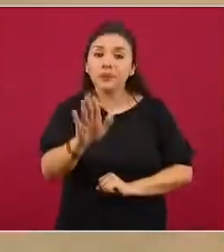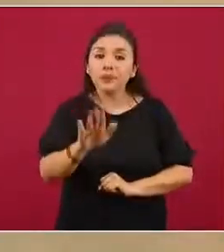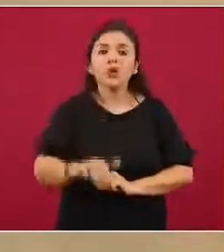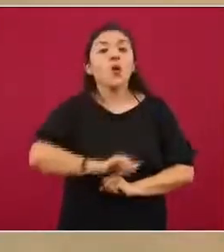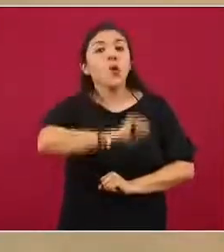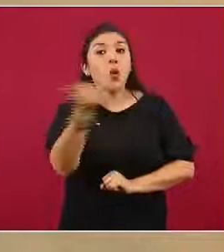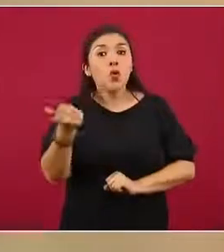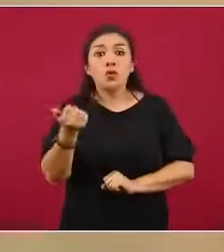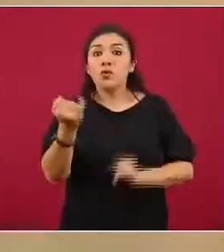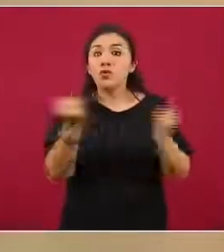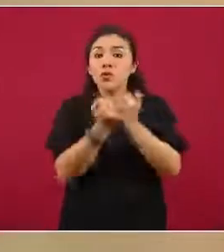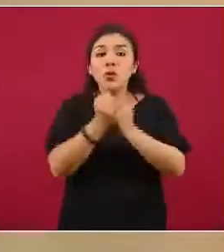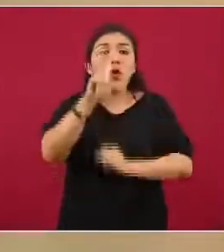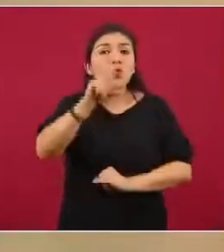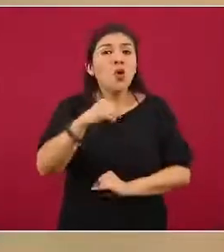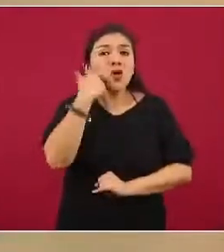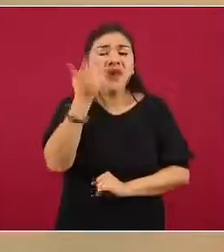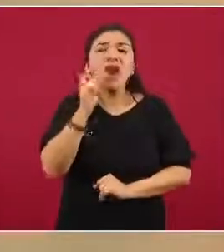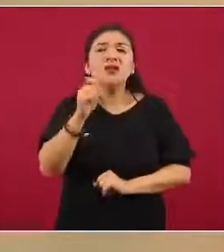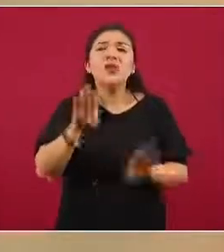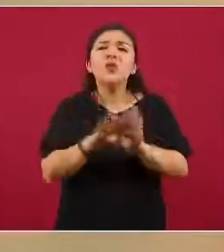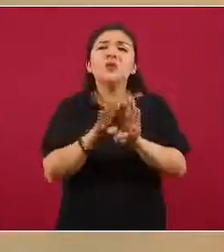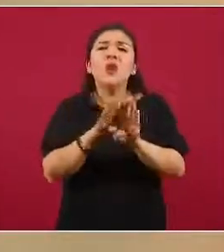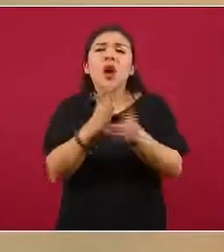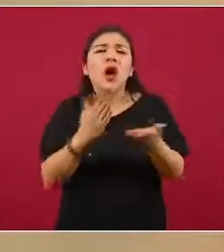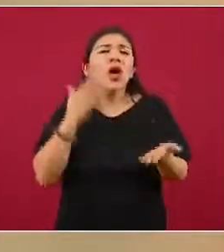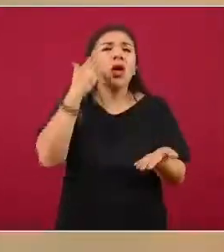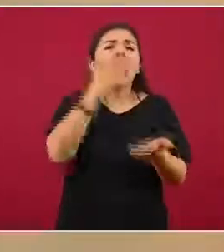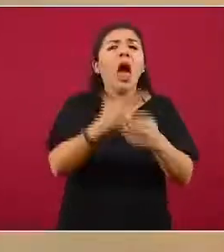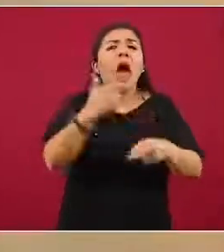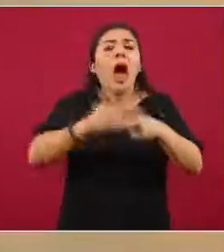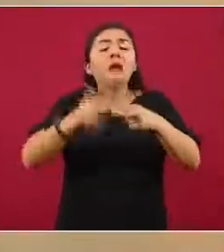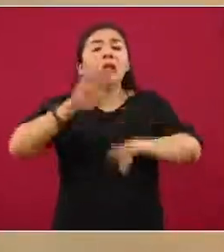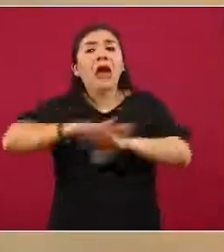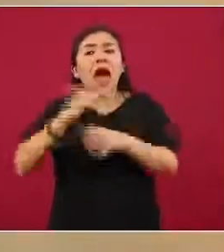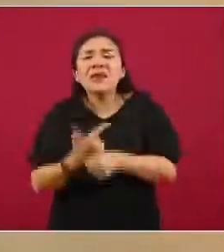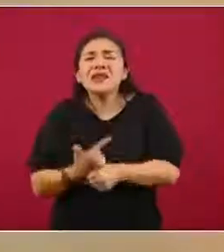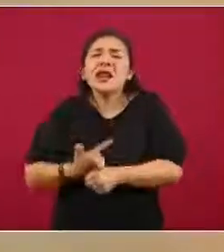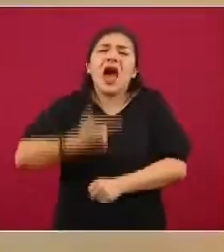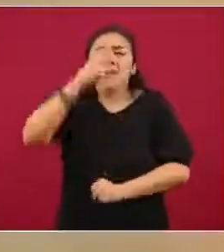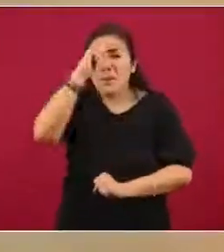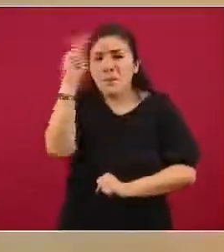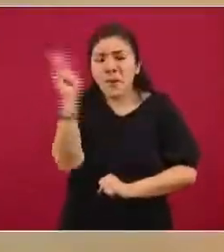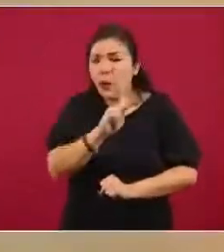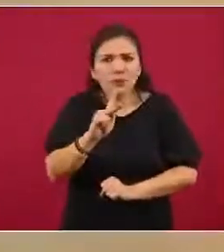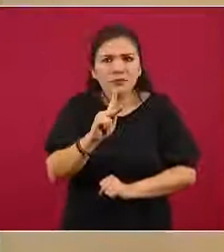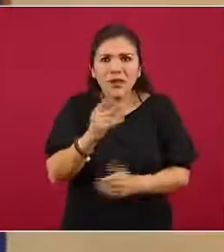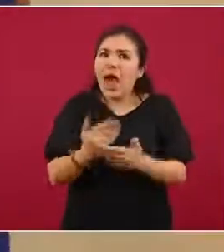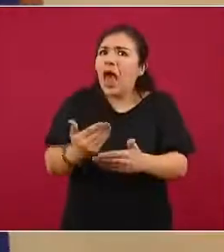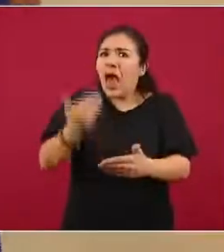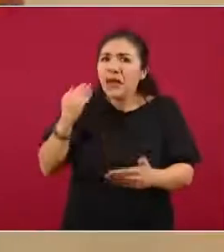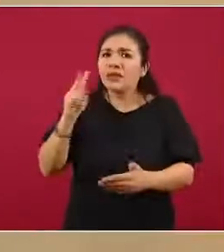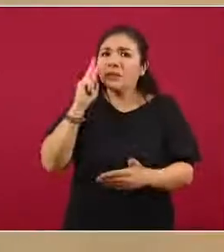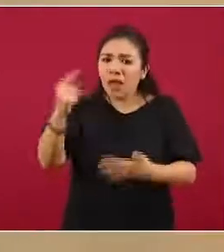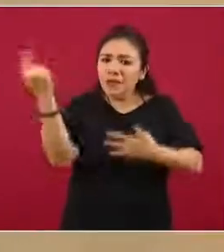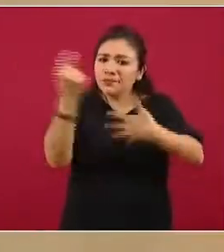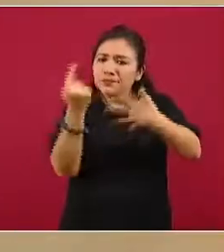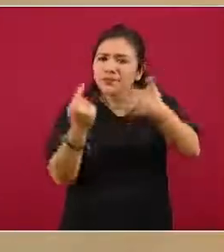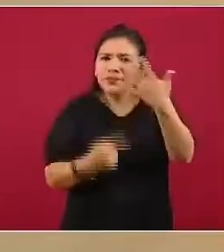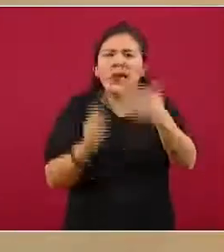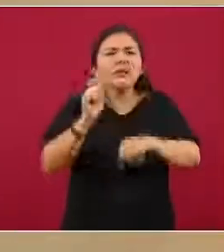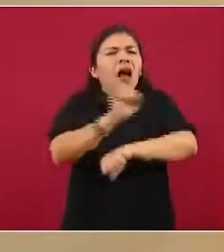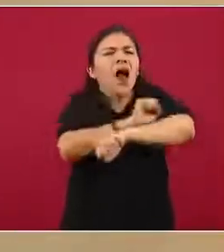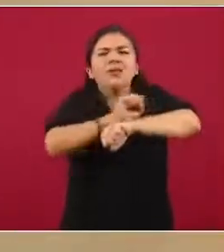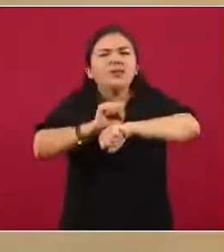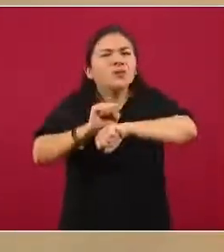por supuesto, queremos es que se llegue hasta que se produzca este caso grave, sino que con los datos, que muchas veces son datos